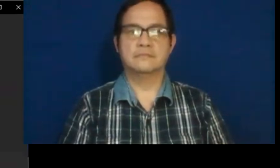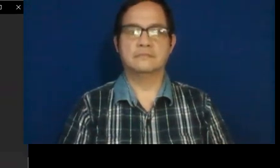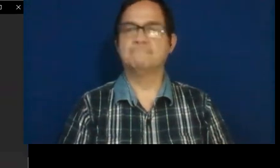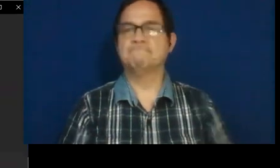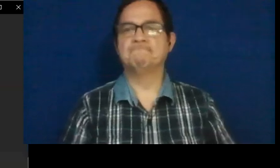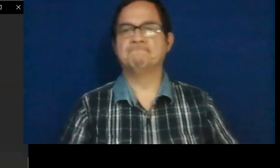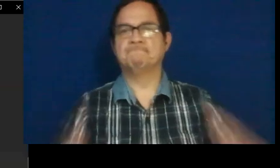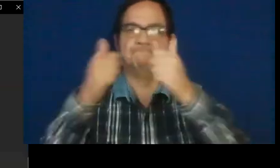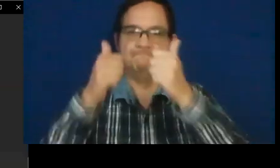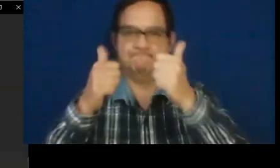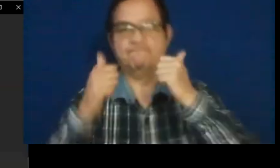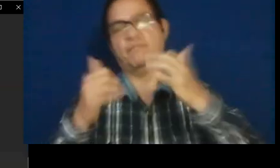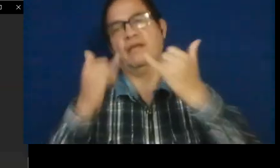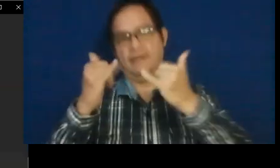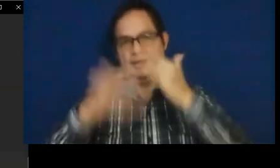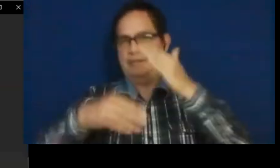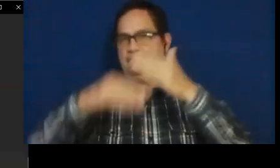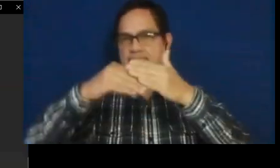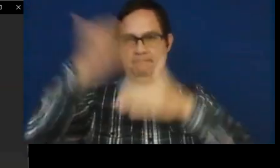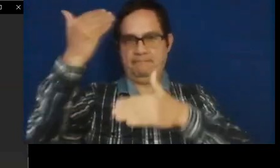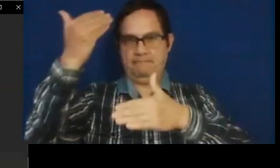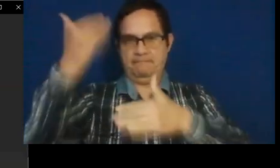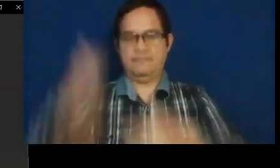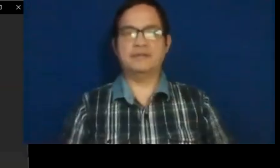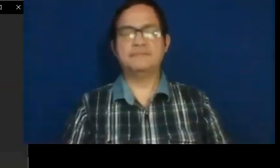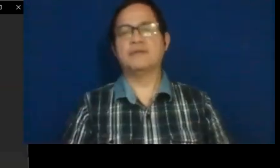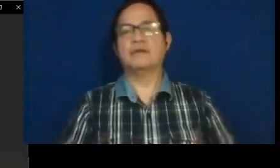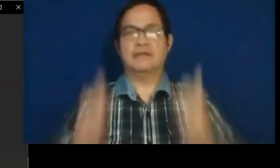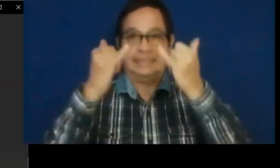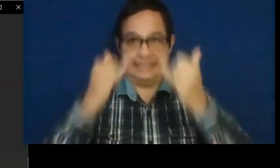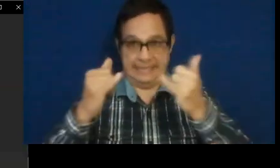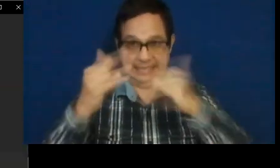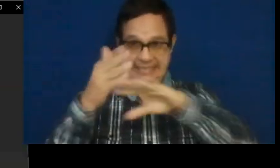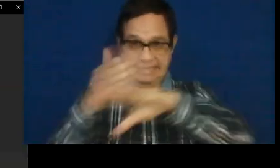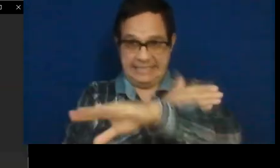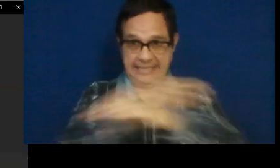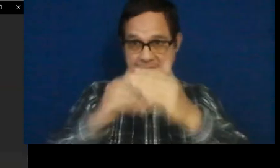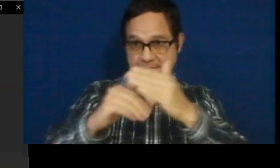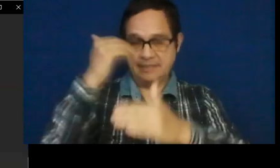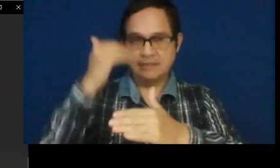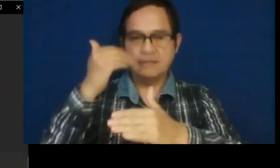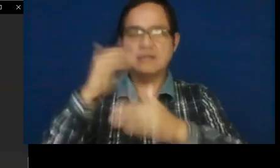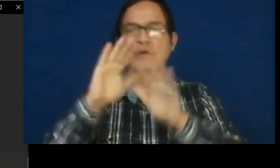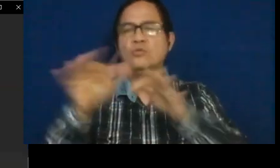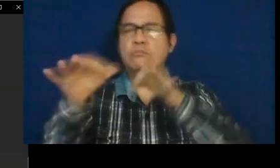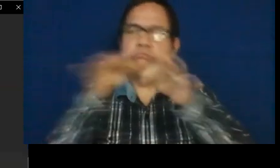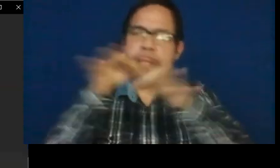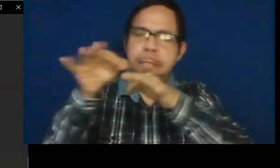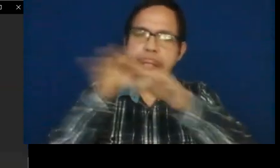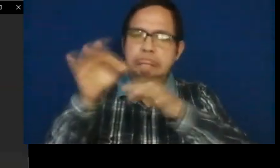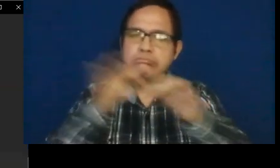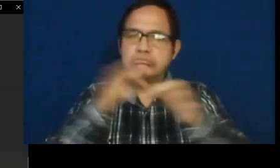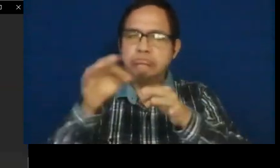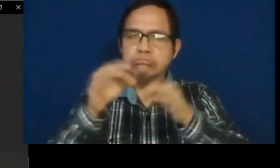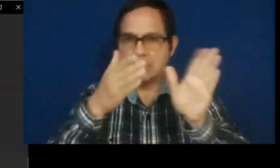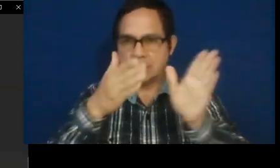Bueno, muy bien. Entonces vamos a iniciar. Entonces, antes de arrancar con la explicación de nuestra